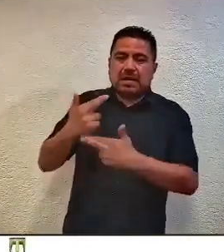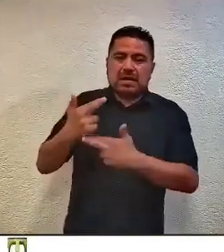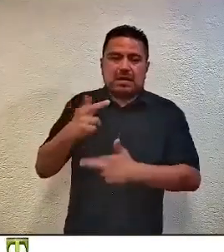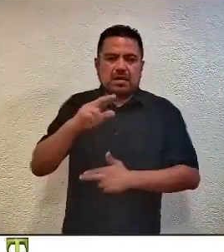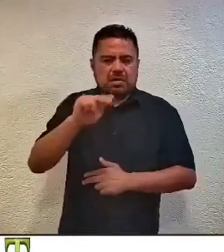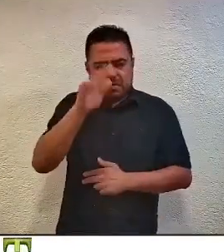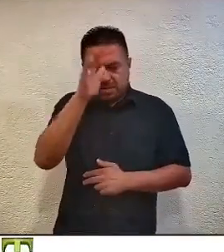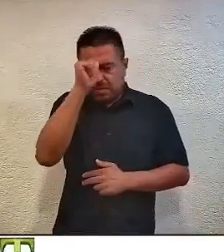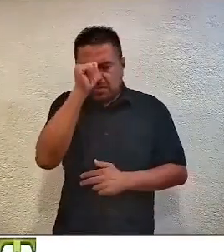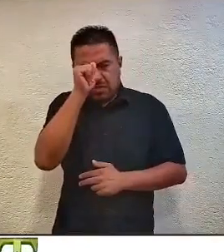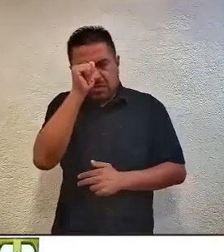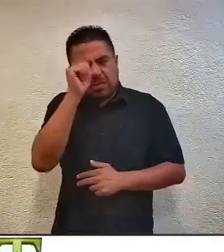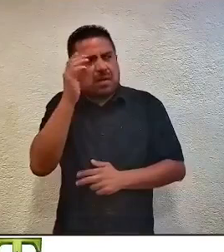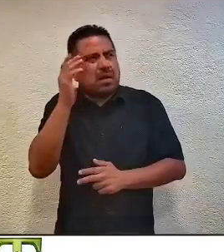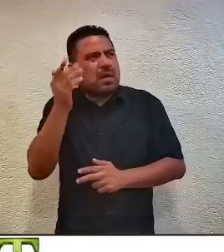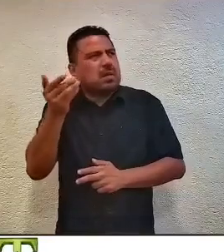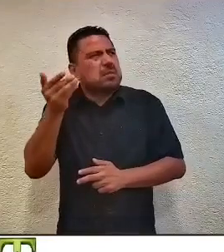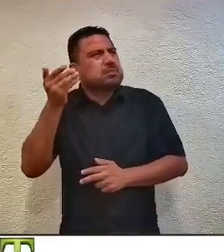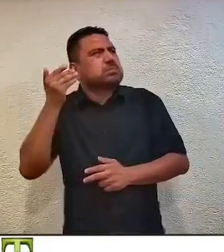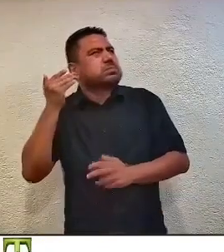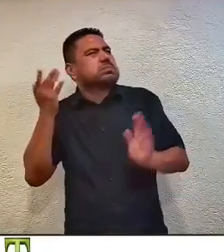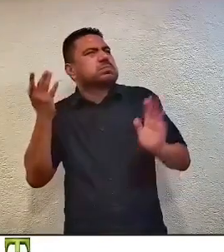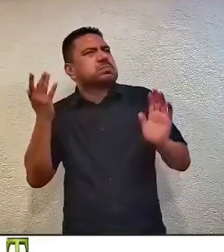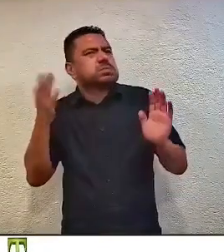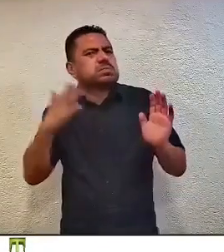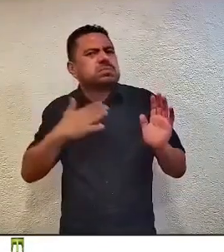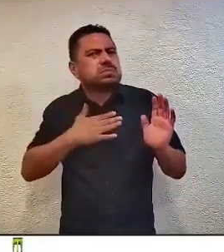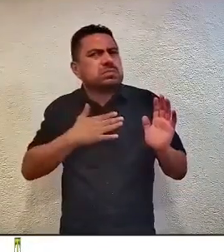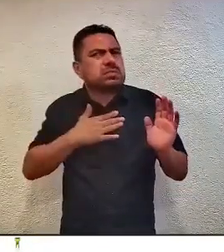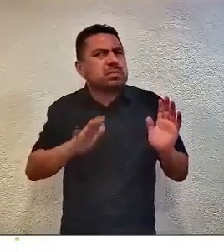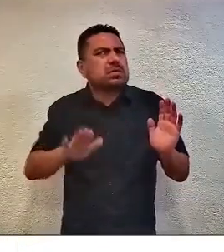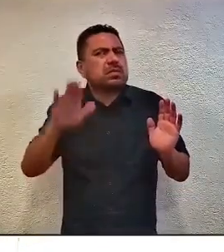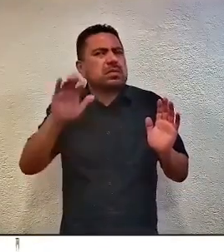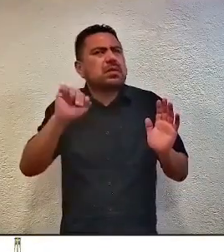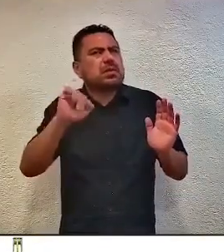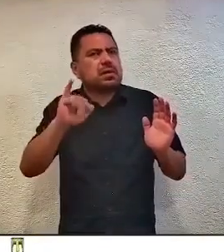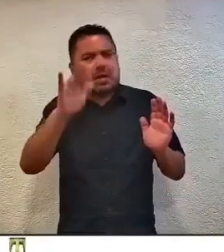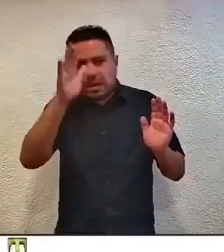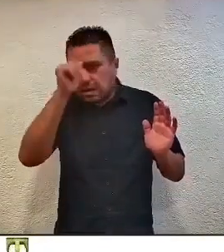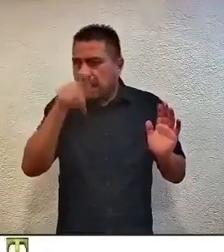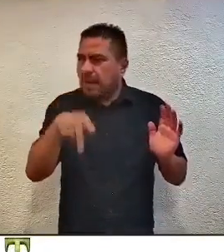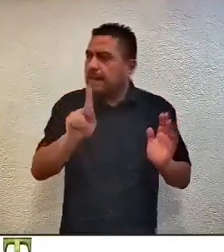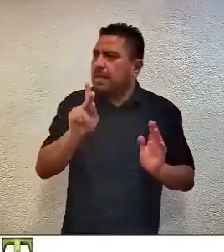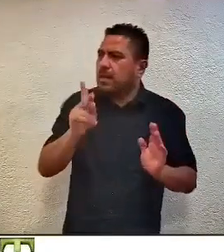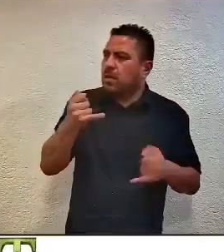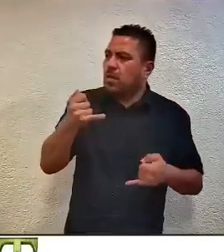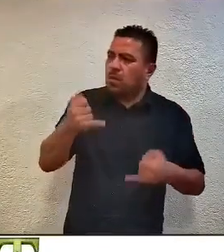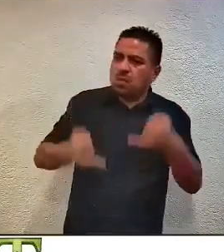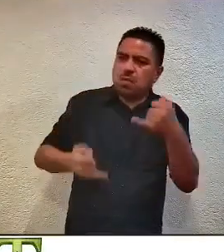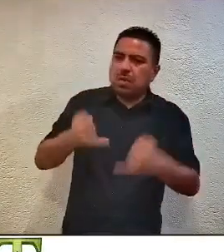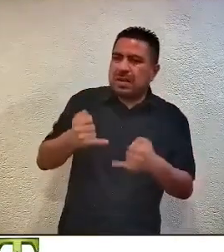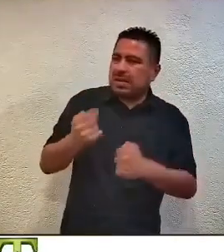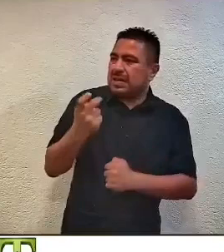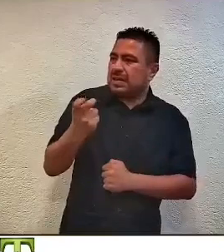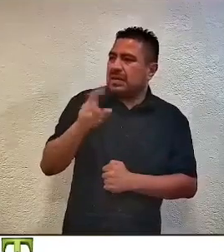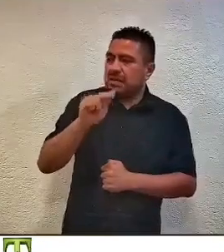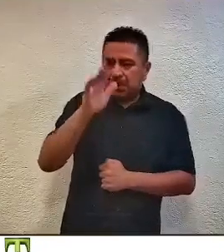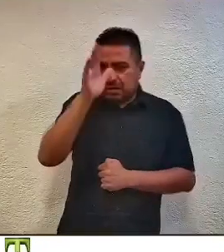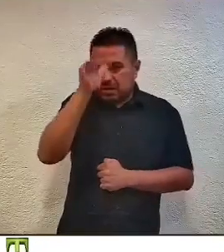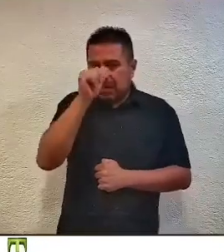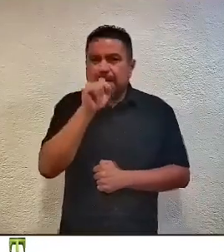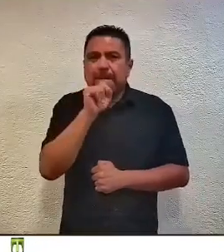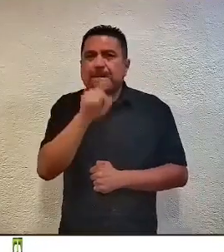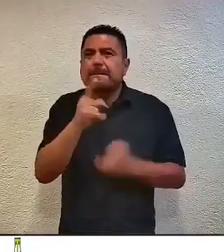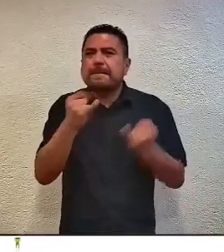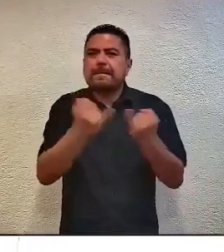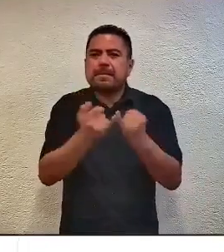recuerdo, yo voté a favor, pero cambió la situación jurídica. Si mal no recuerdo, también